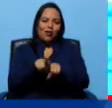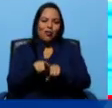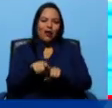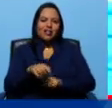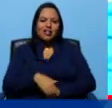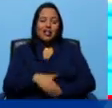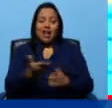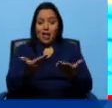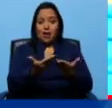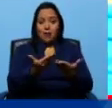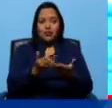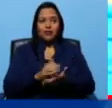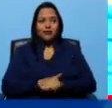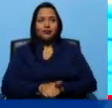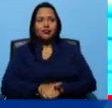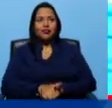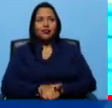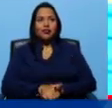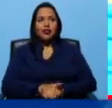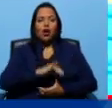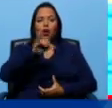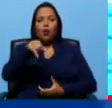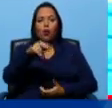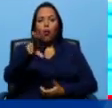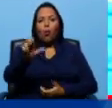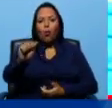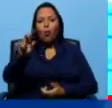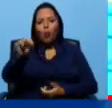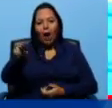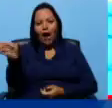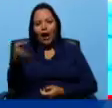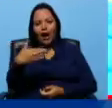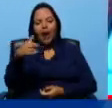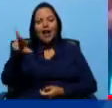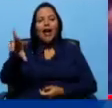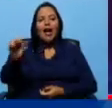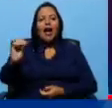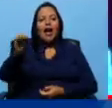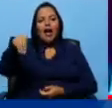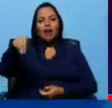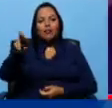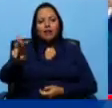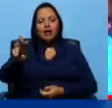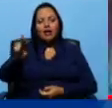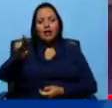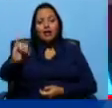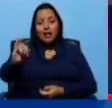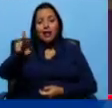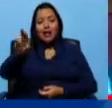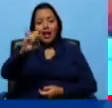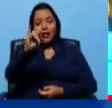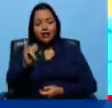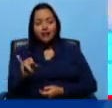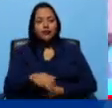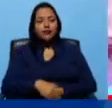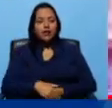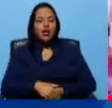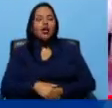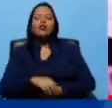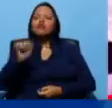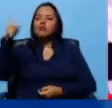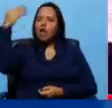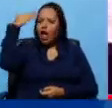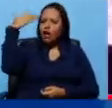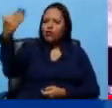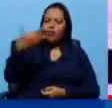esta unidad educativa. Juan José Ramírez. Bueno, un saludo, señor presidente, y a todos los que nos sintonizan a esta